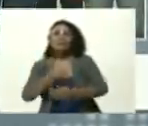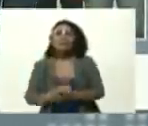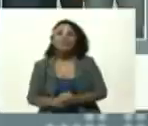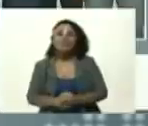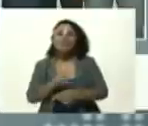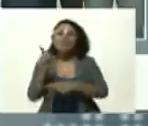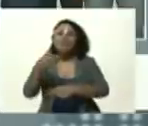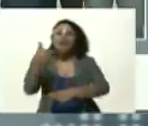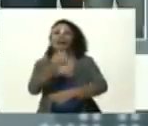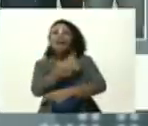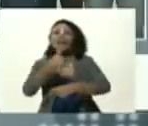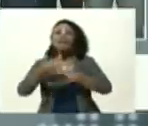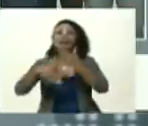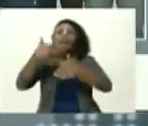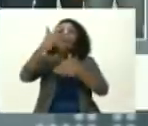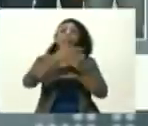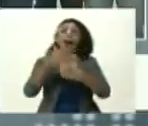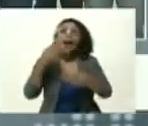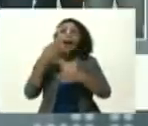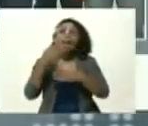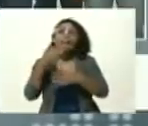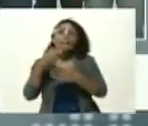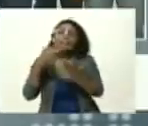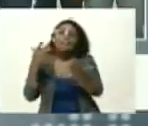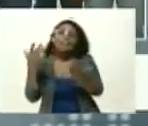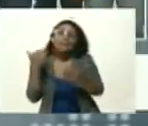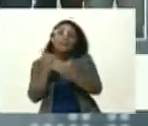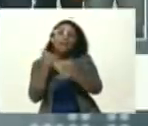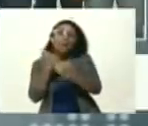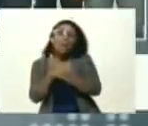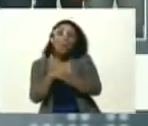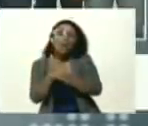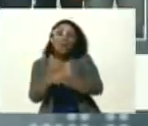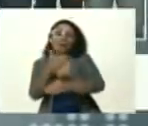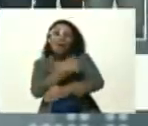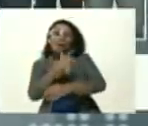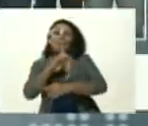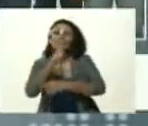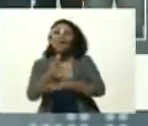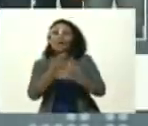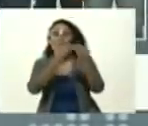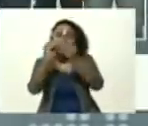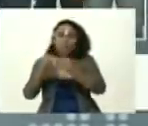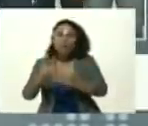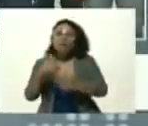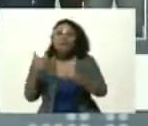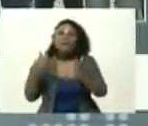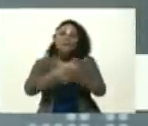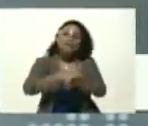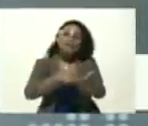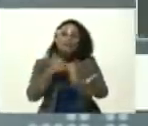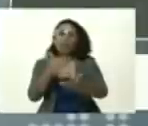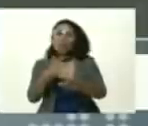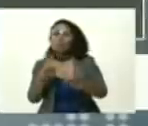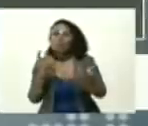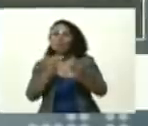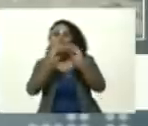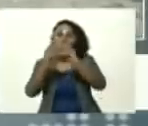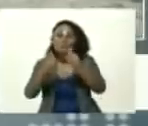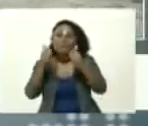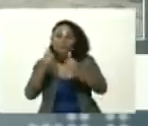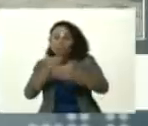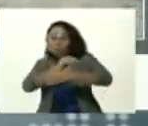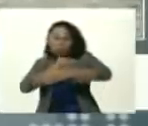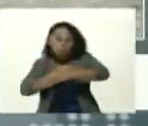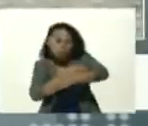esas heridas después, bueno, es como una herida mal curada, que tú tengas un accidente, un problema y pum, no te cures bien una herida en la pierna,